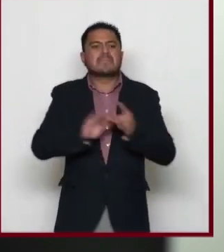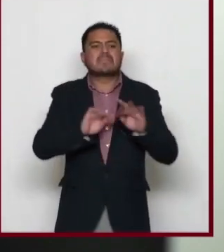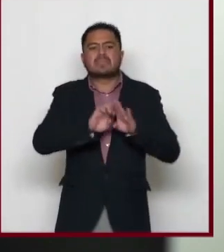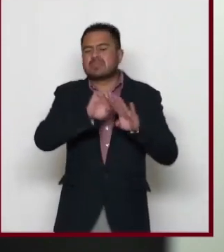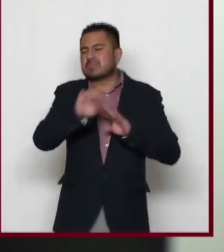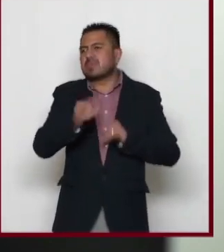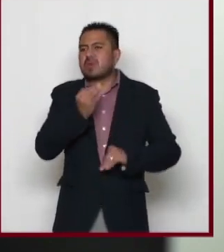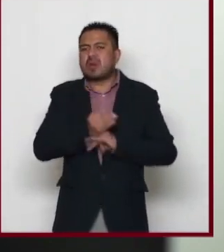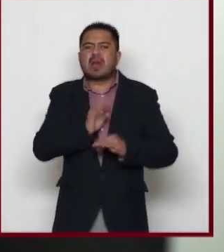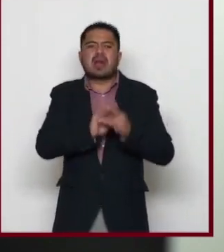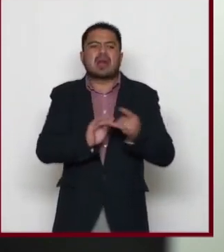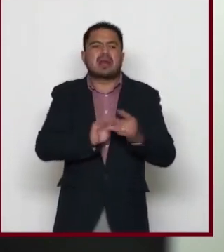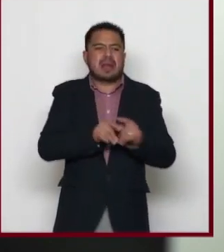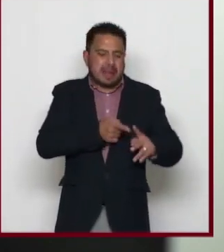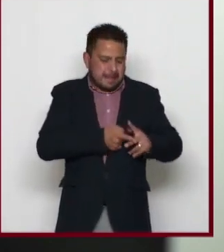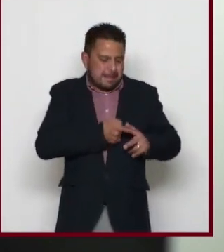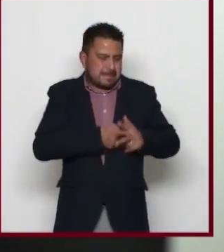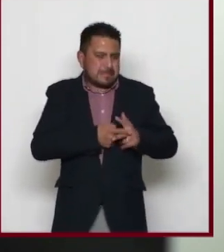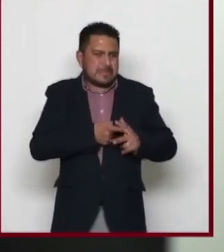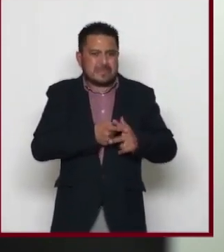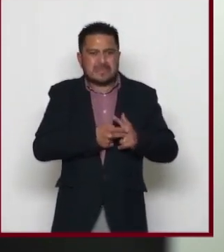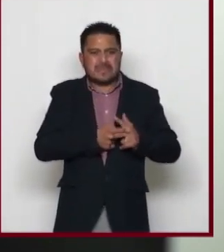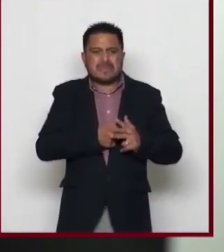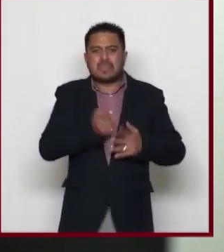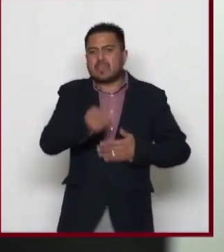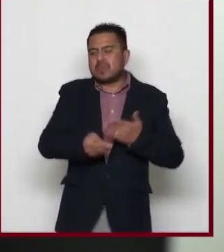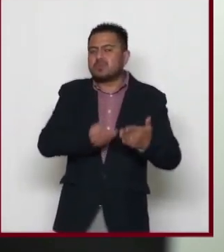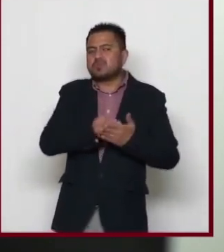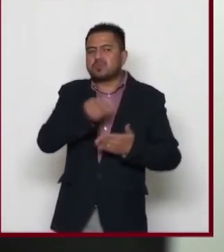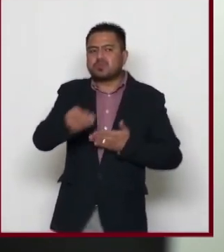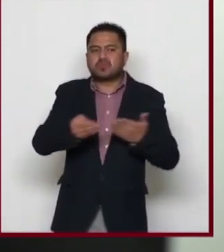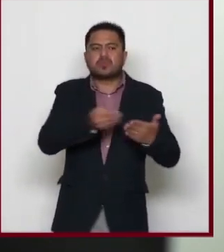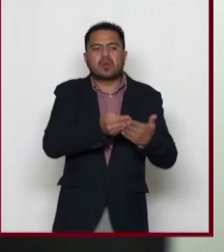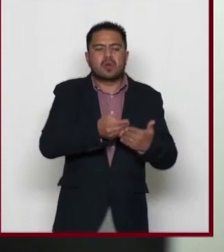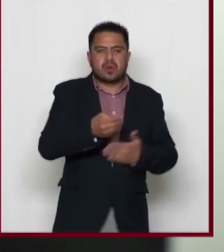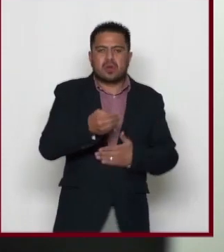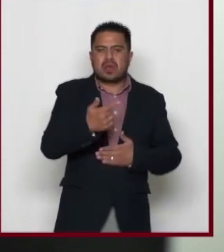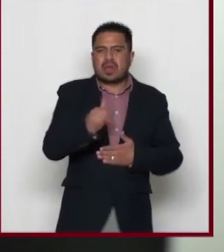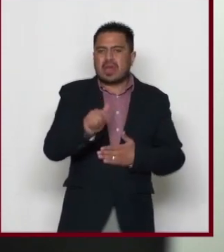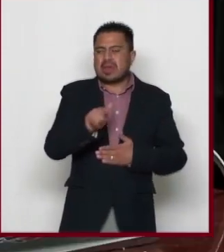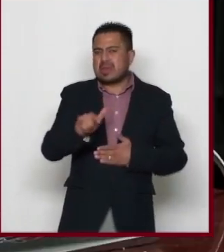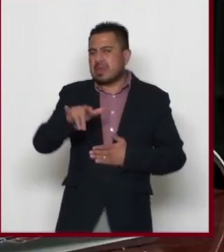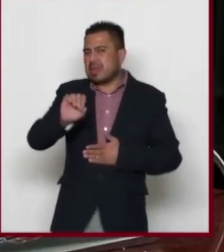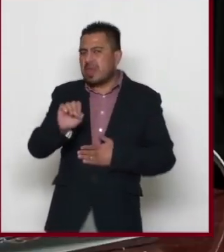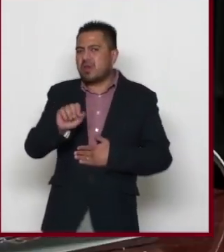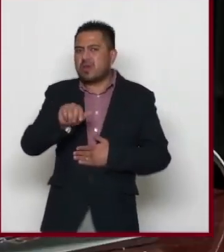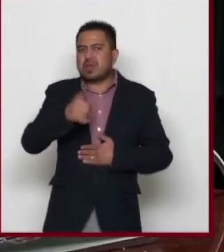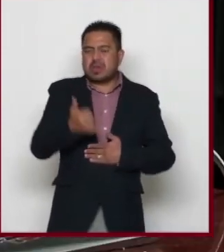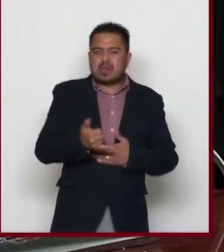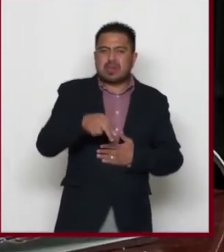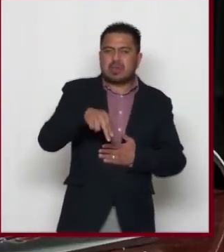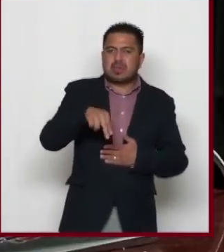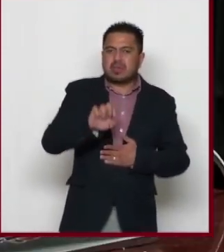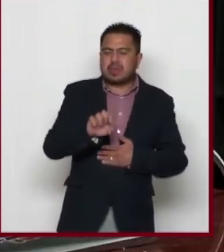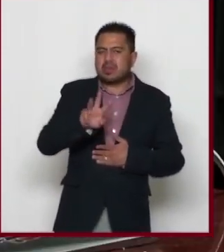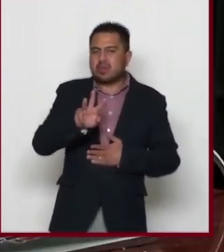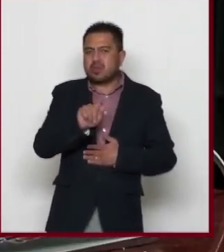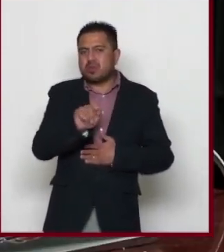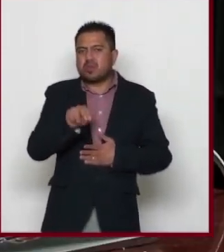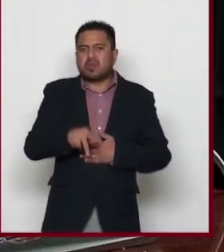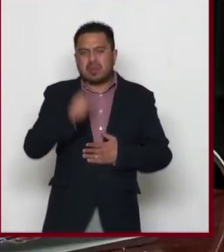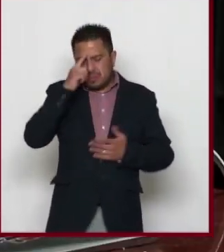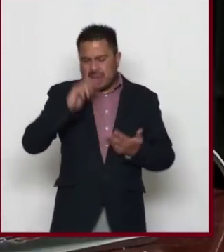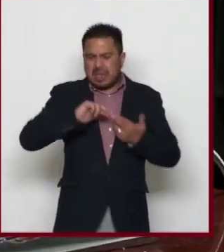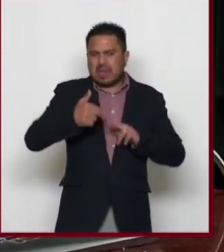sobre todo también para describir, por ejemplo, hablando de las matemáticas, de las aportaciones de Newton y Galileo,